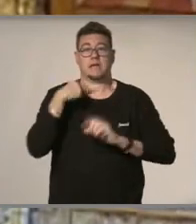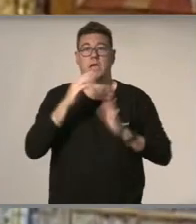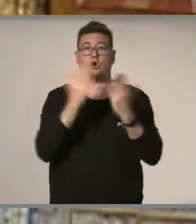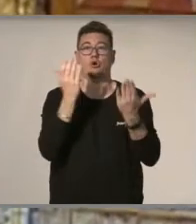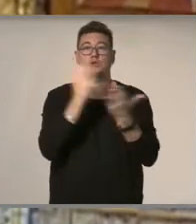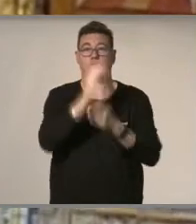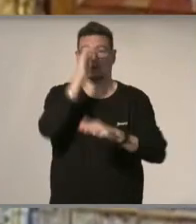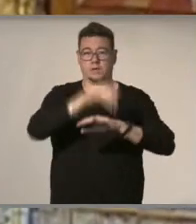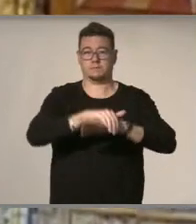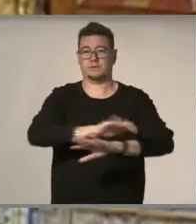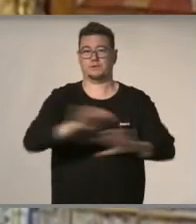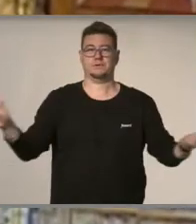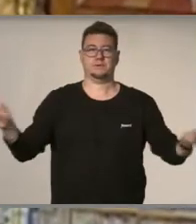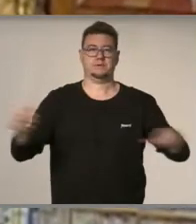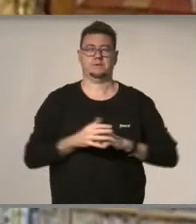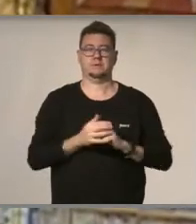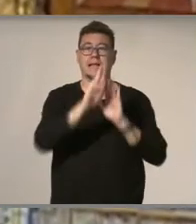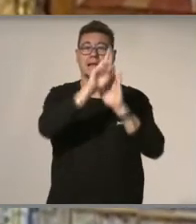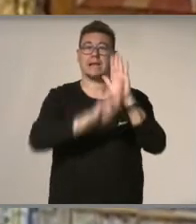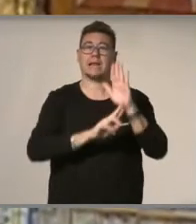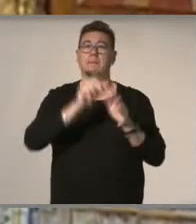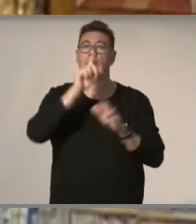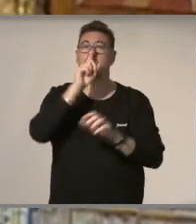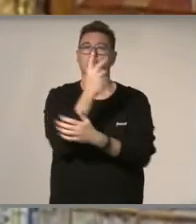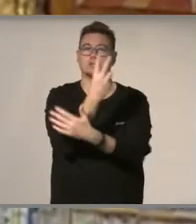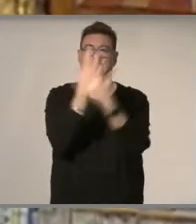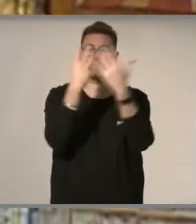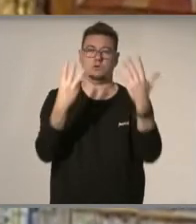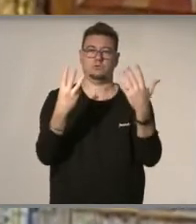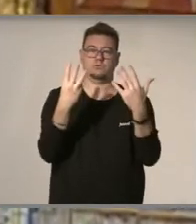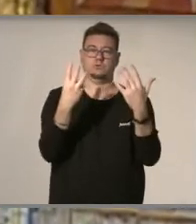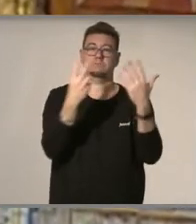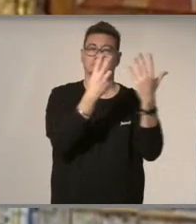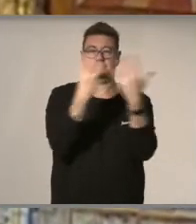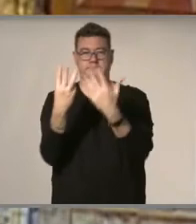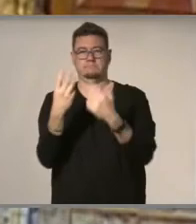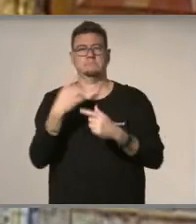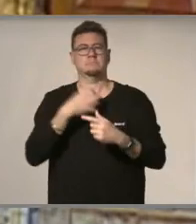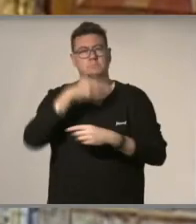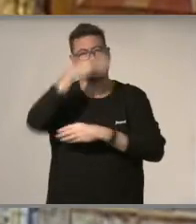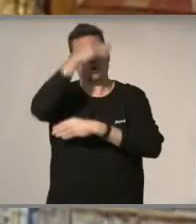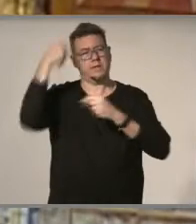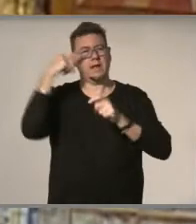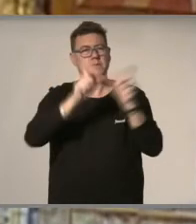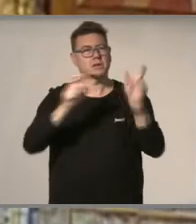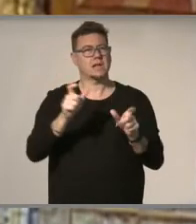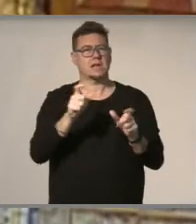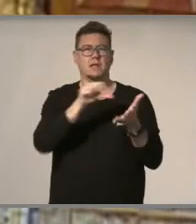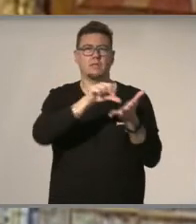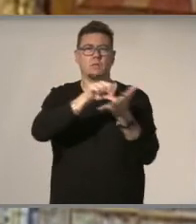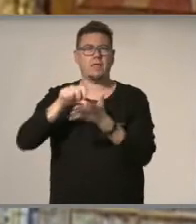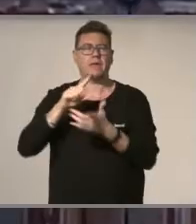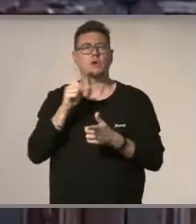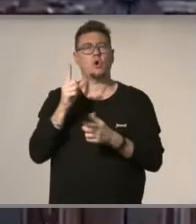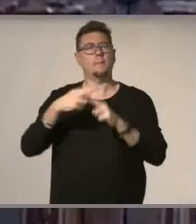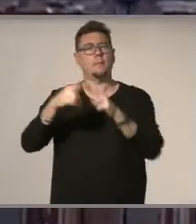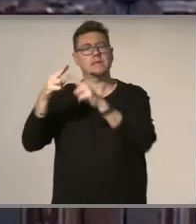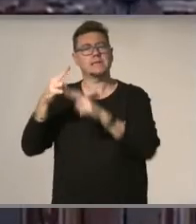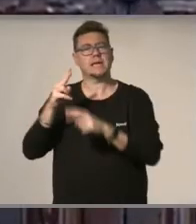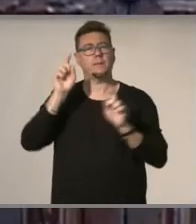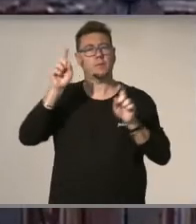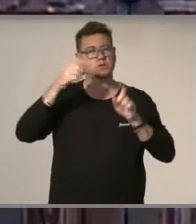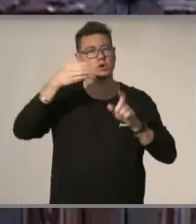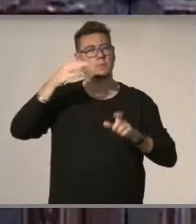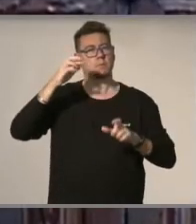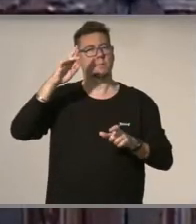constitucional, la del régimen del 78. No podemos olvidar la faceta ciudadana y política del profesor Manuel Broseta, que